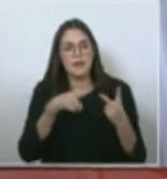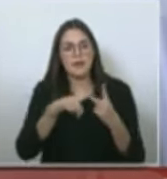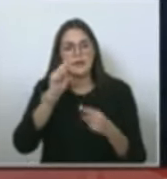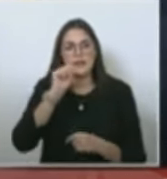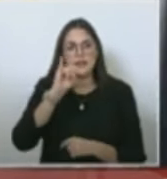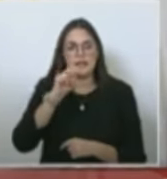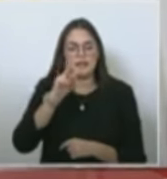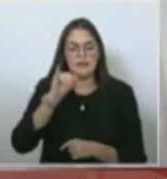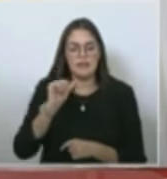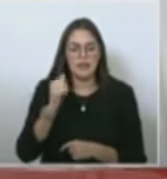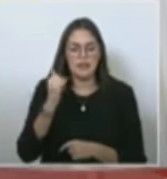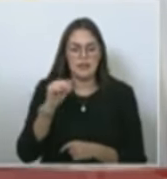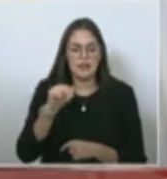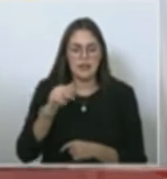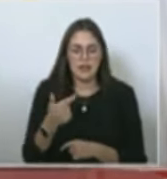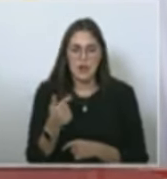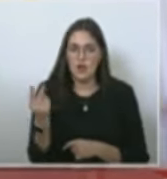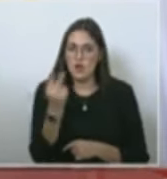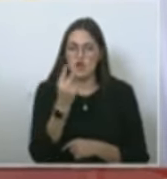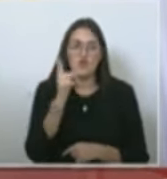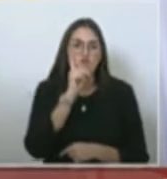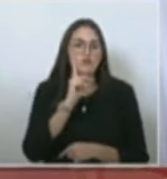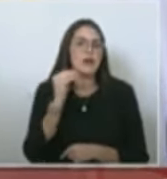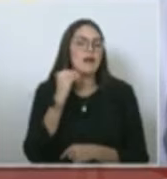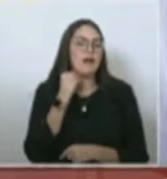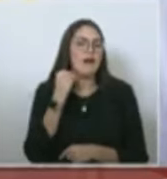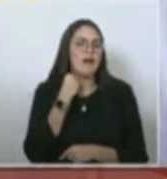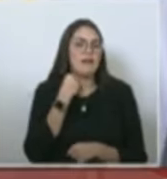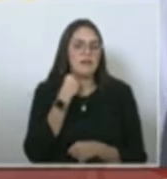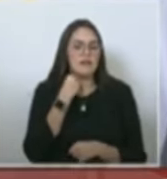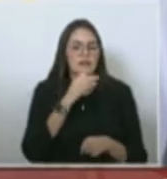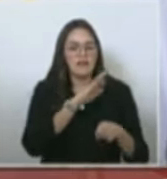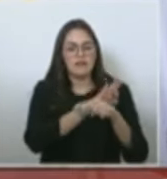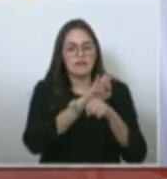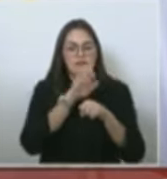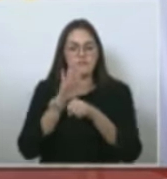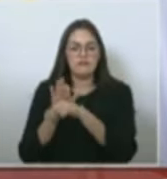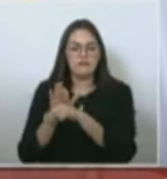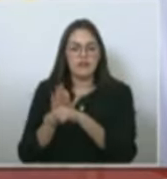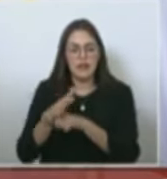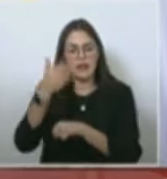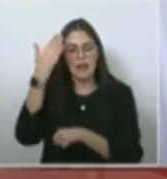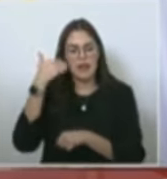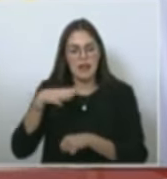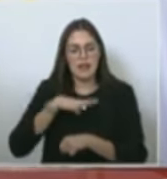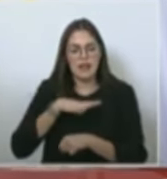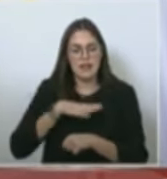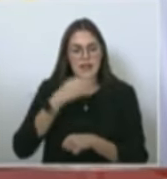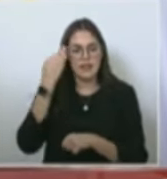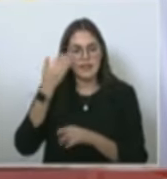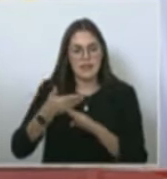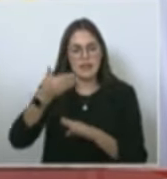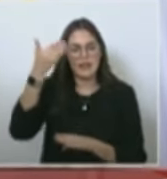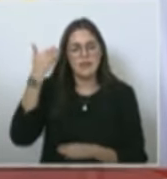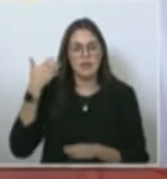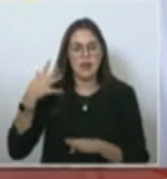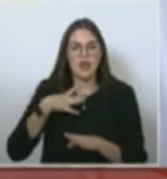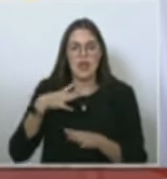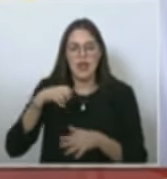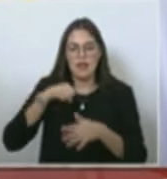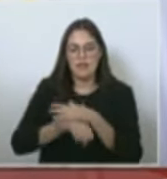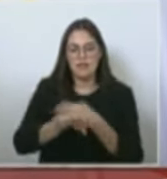Silvia Millán, abogadas defensoras de los presos políticos que había en esos momentos en las